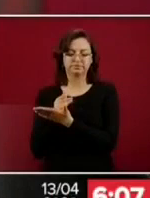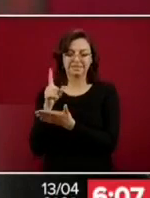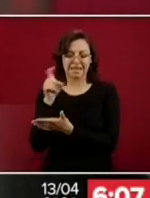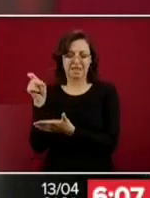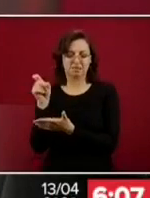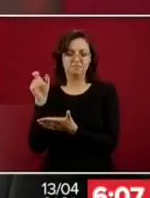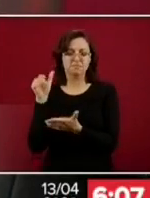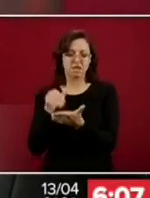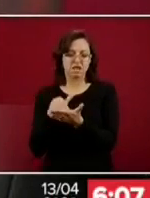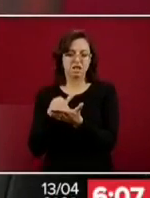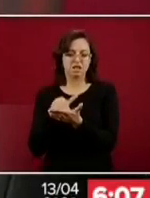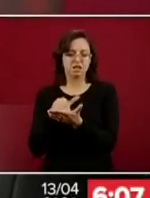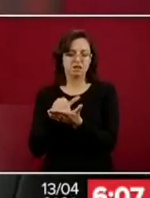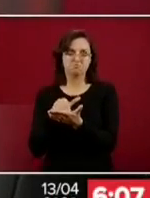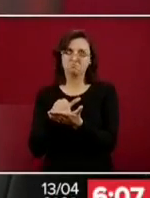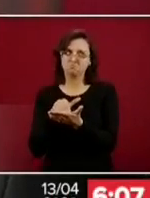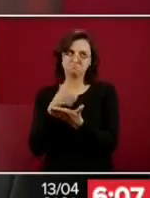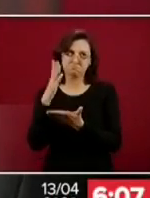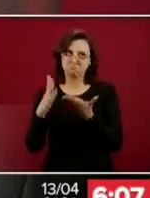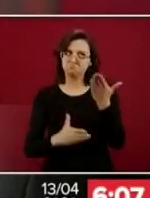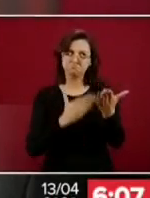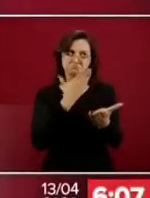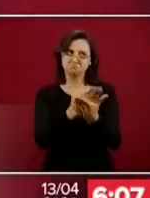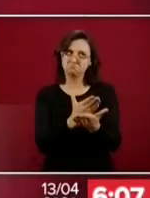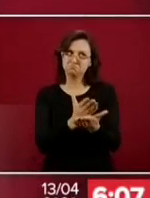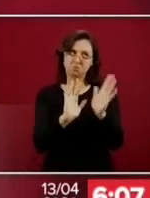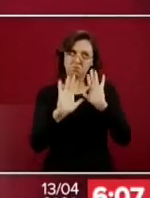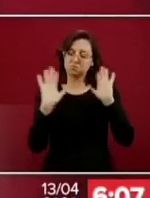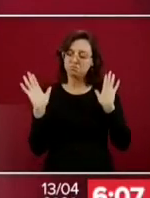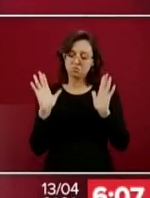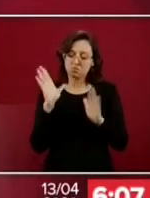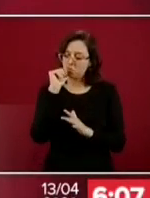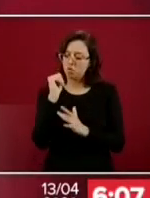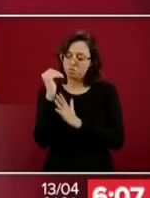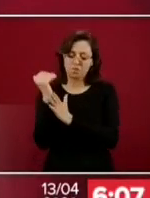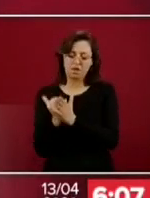que eran 100 mil y no podíamos más,